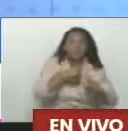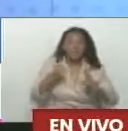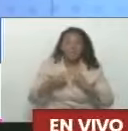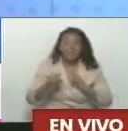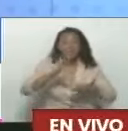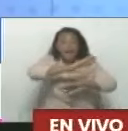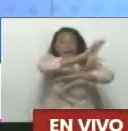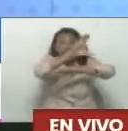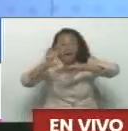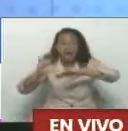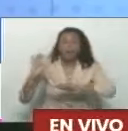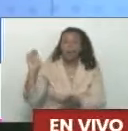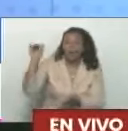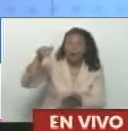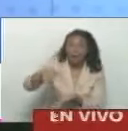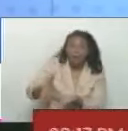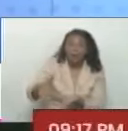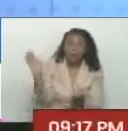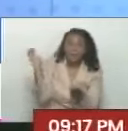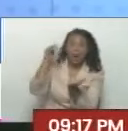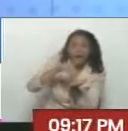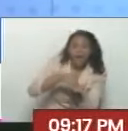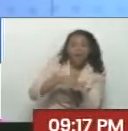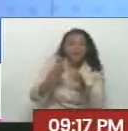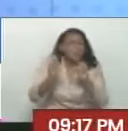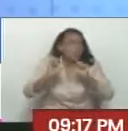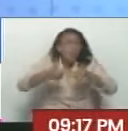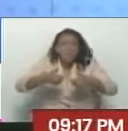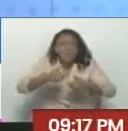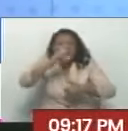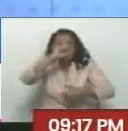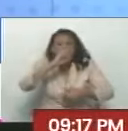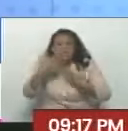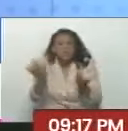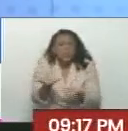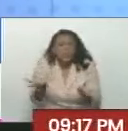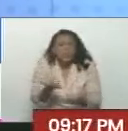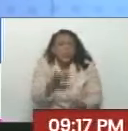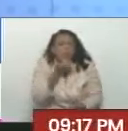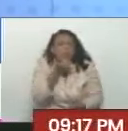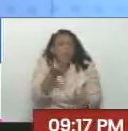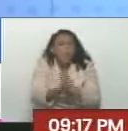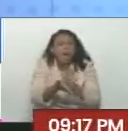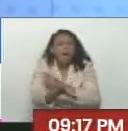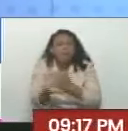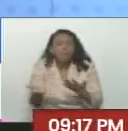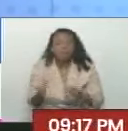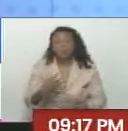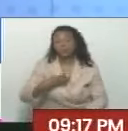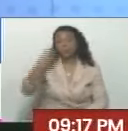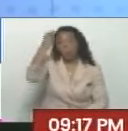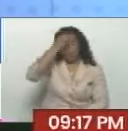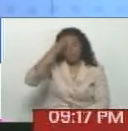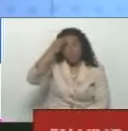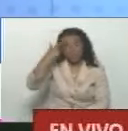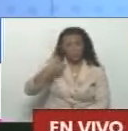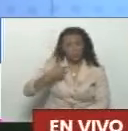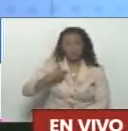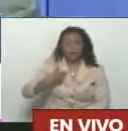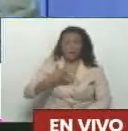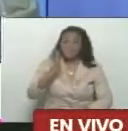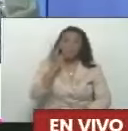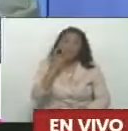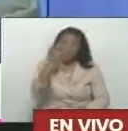la costa de Aragua. Sí. ¿En qué momento comenzaron a expresarse, a sentirse, Francisco? Mira, yo en mi